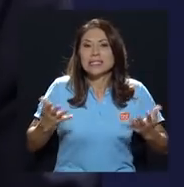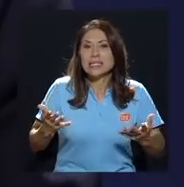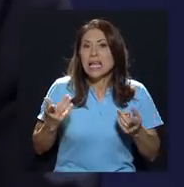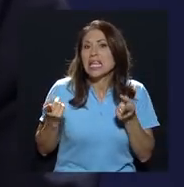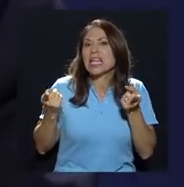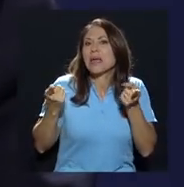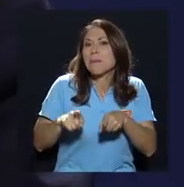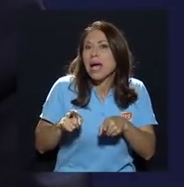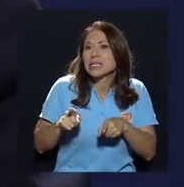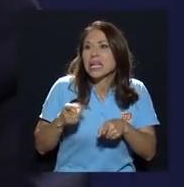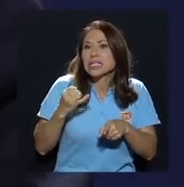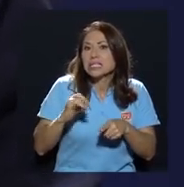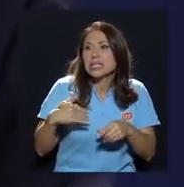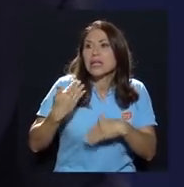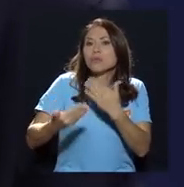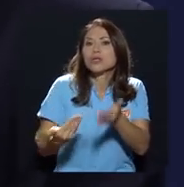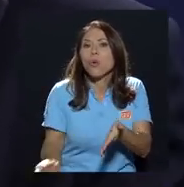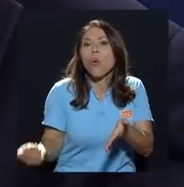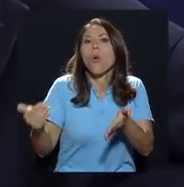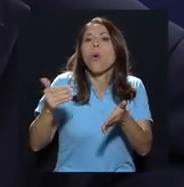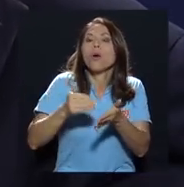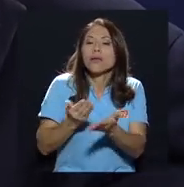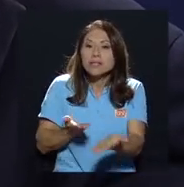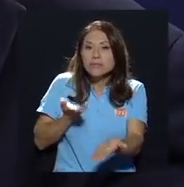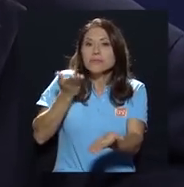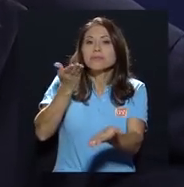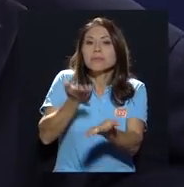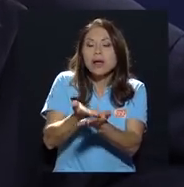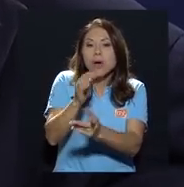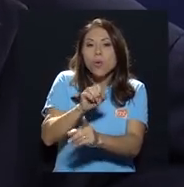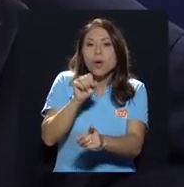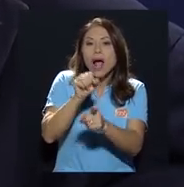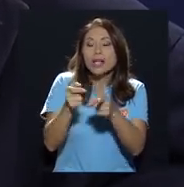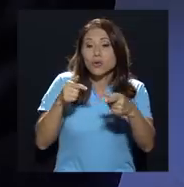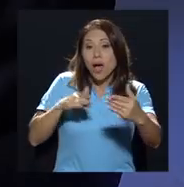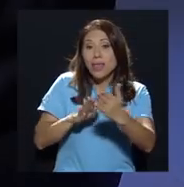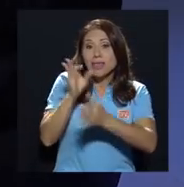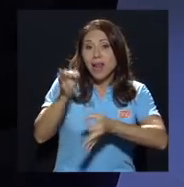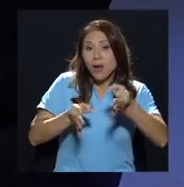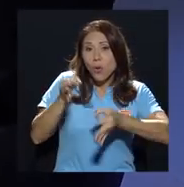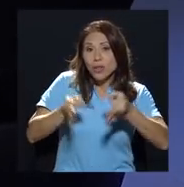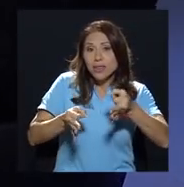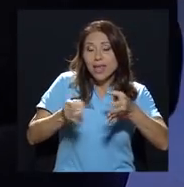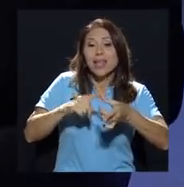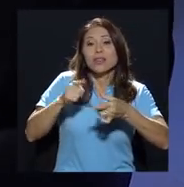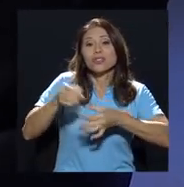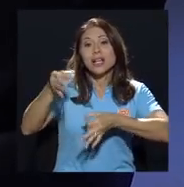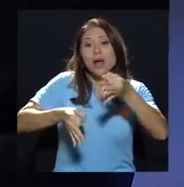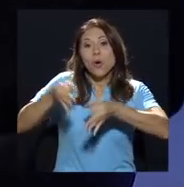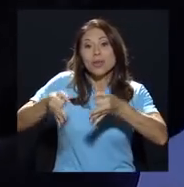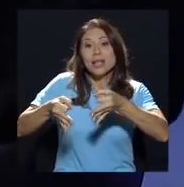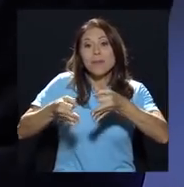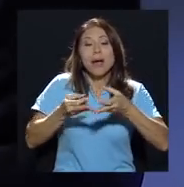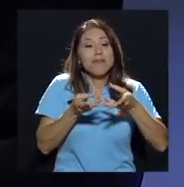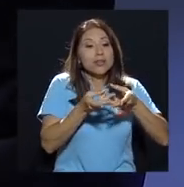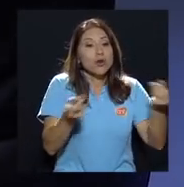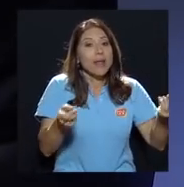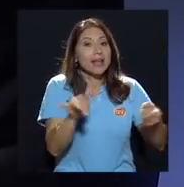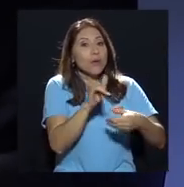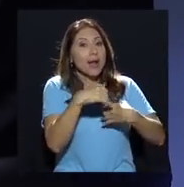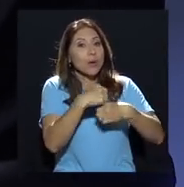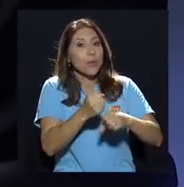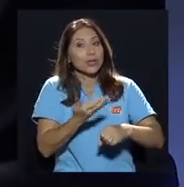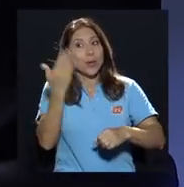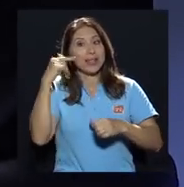qué pasa si entonces presentamos un razón de la corte la corte va a resolver en términos similares a como